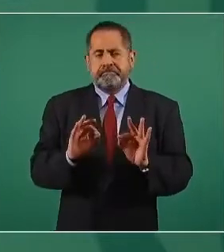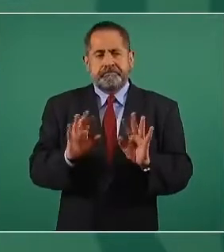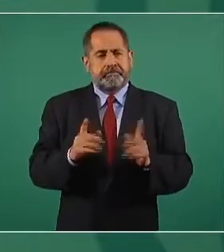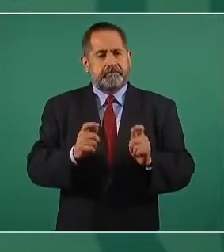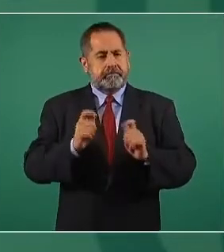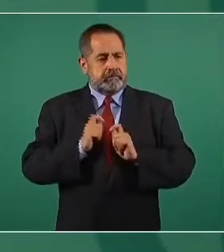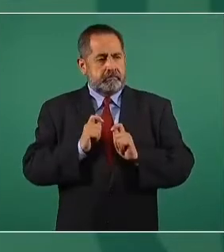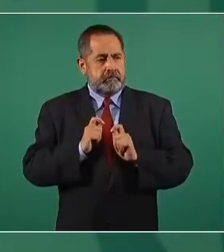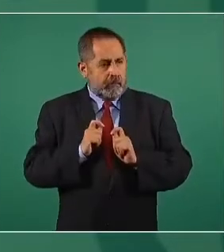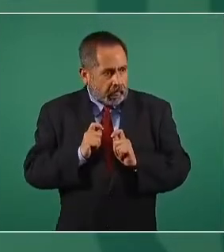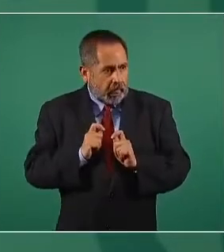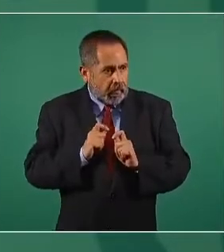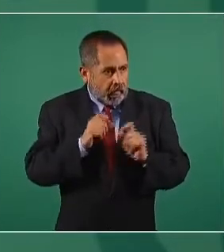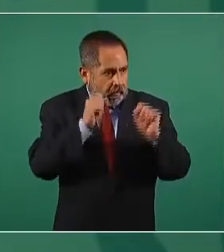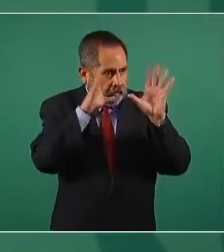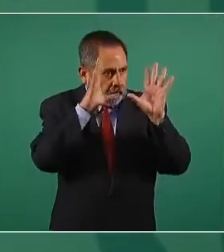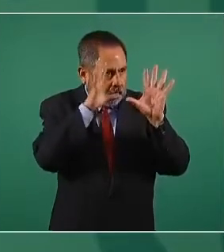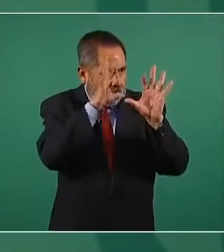y claudica.